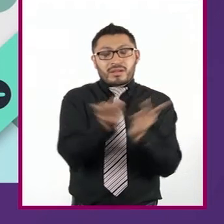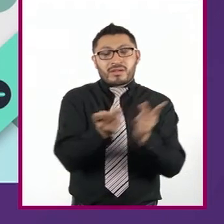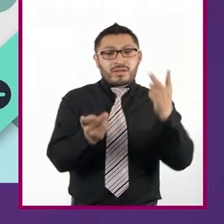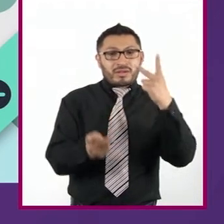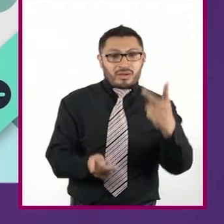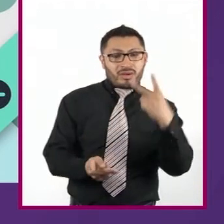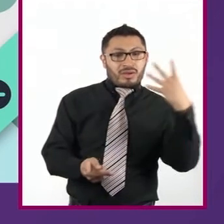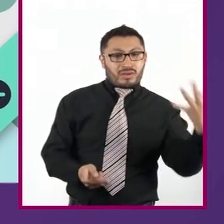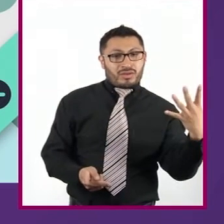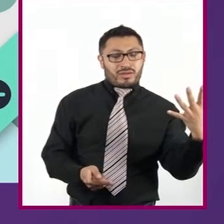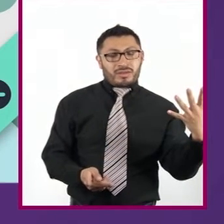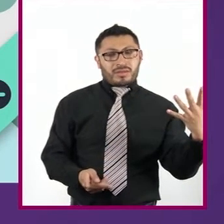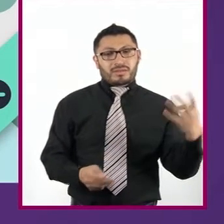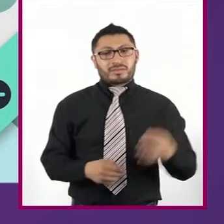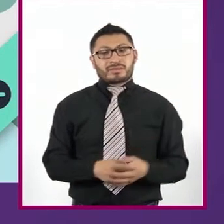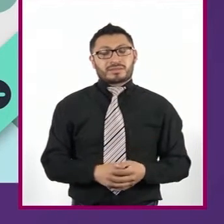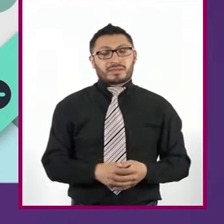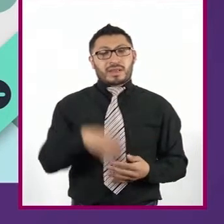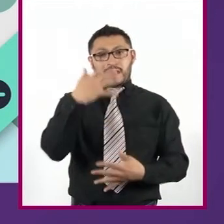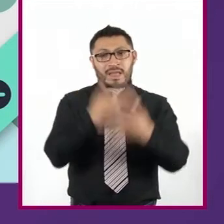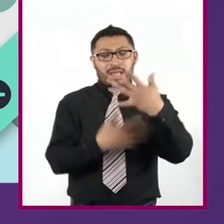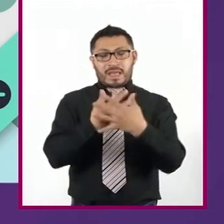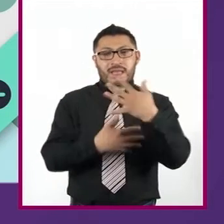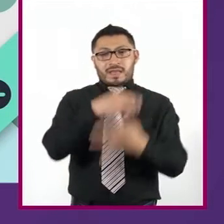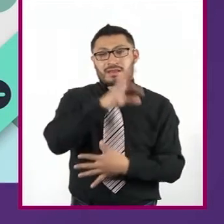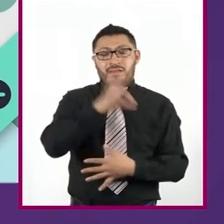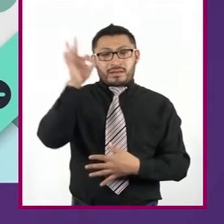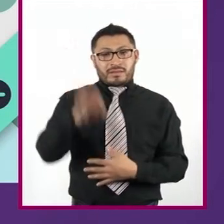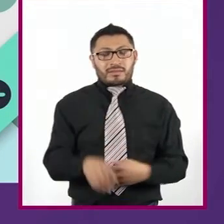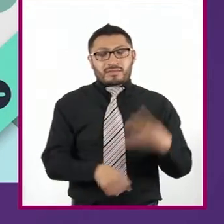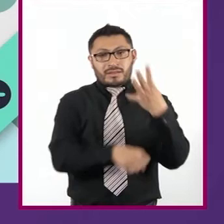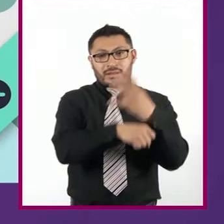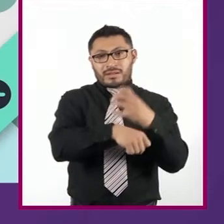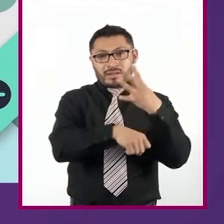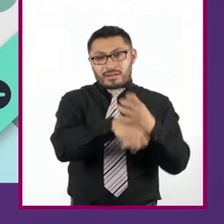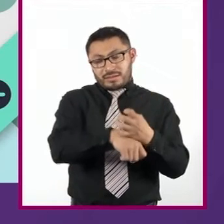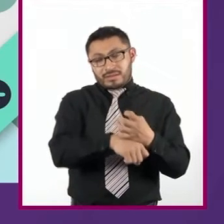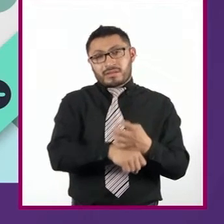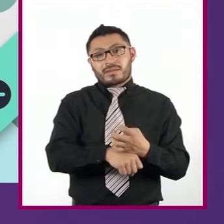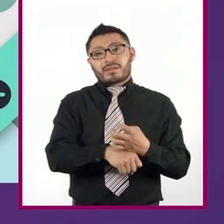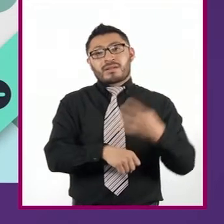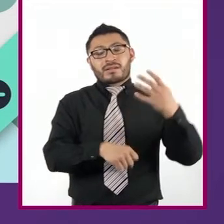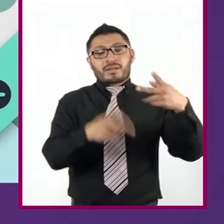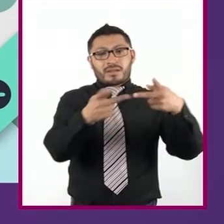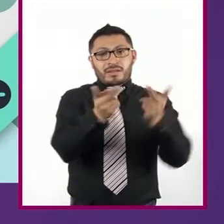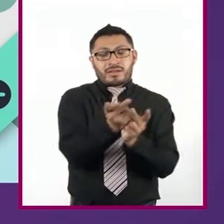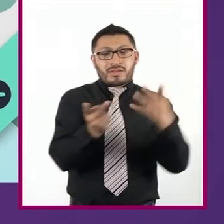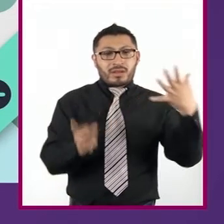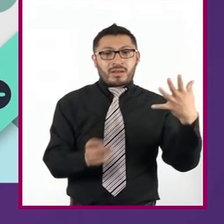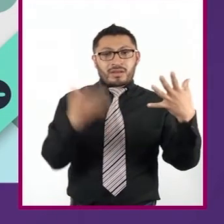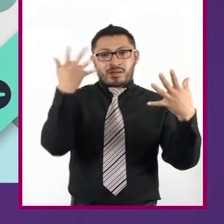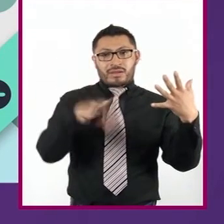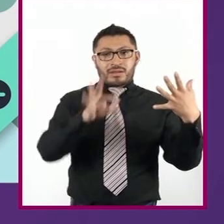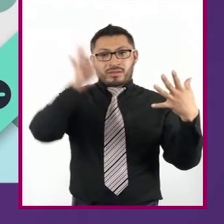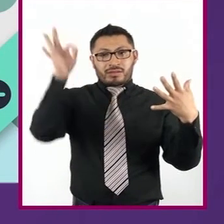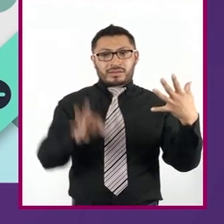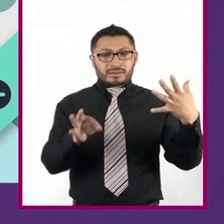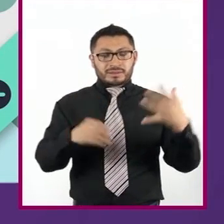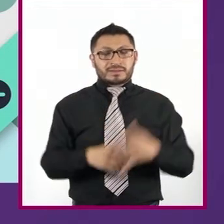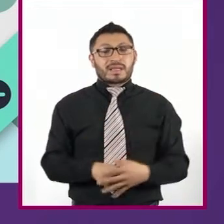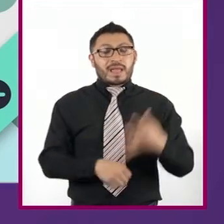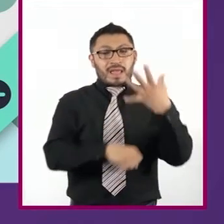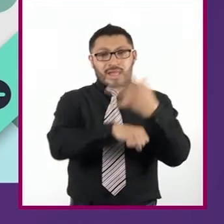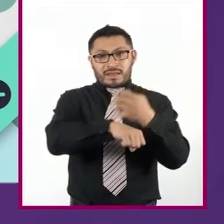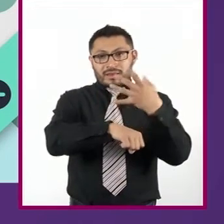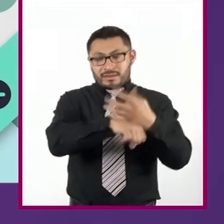2 y 4, con un 15%. En cuarto lugar, el platillo 5 con un 10%. Y